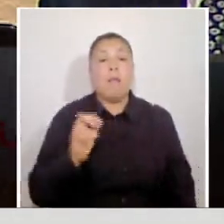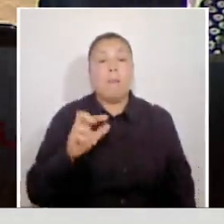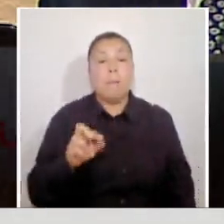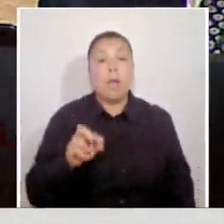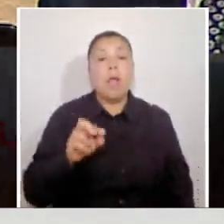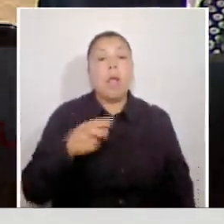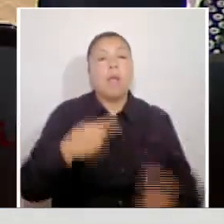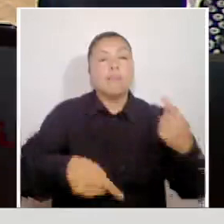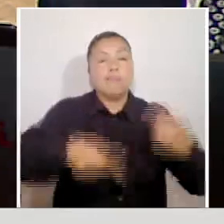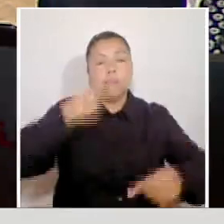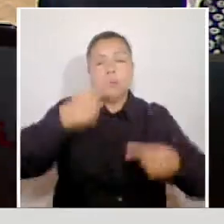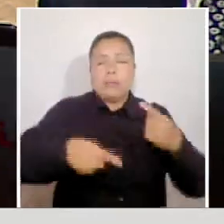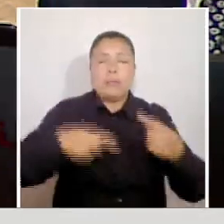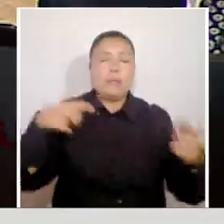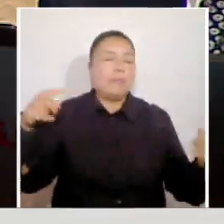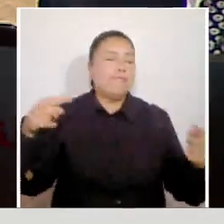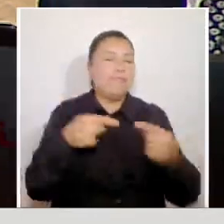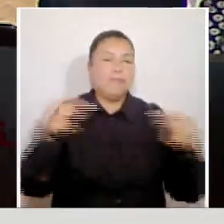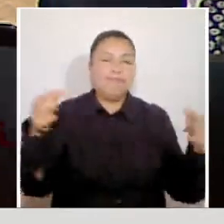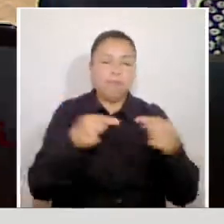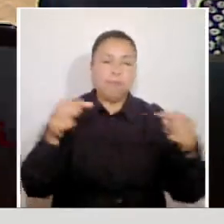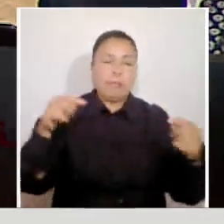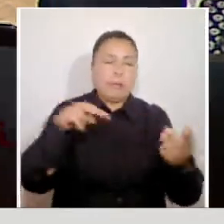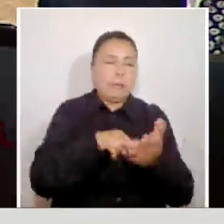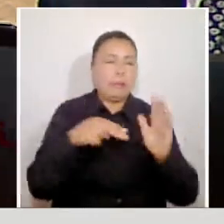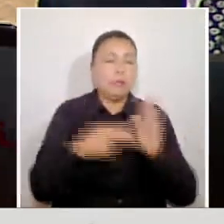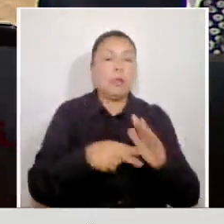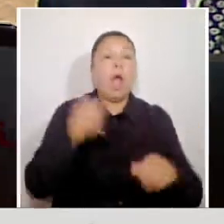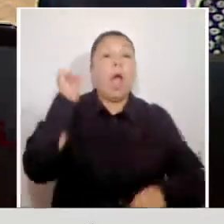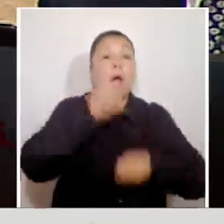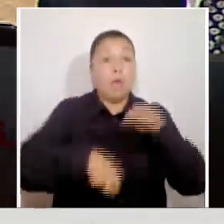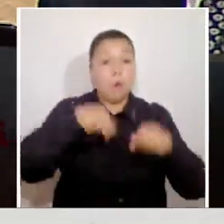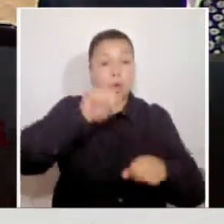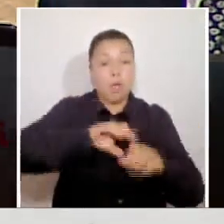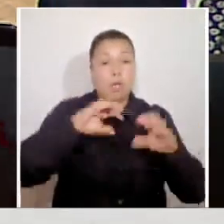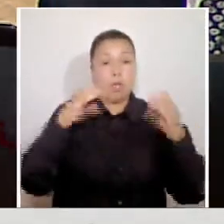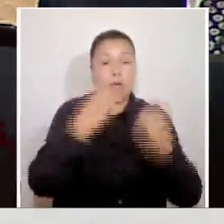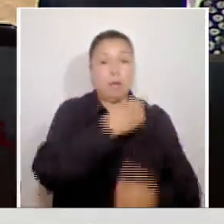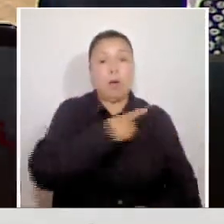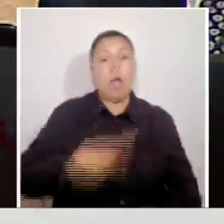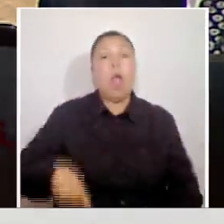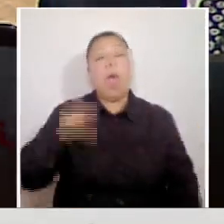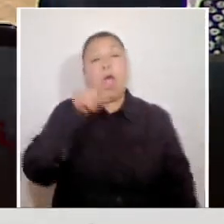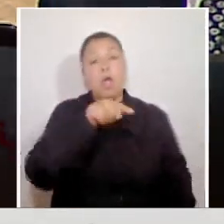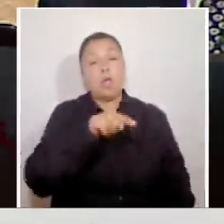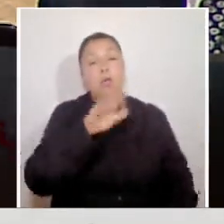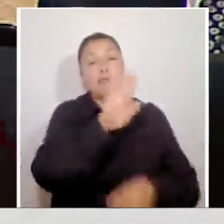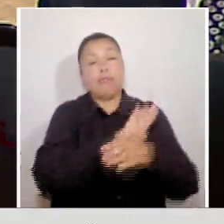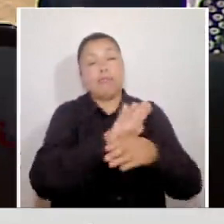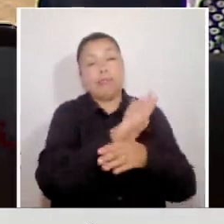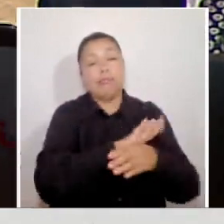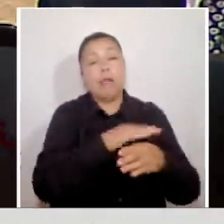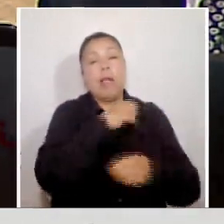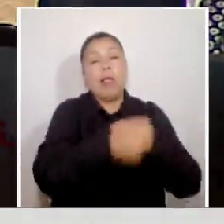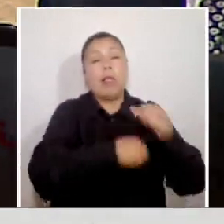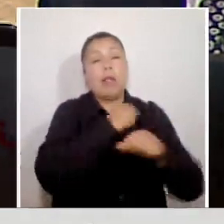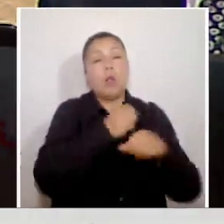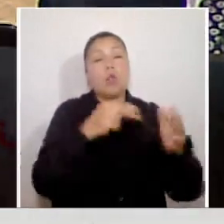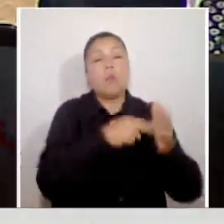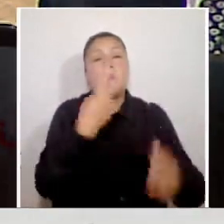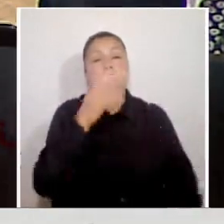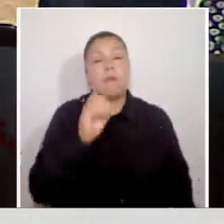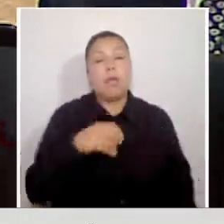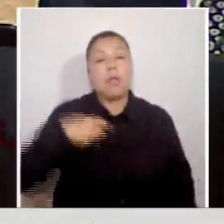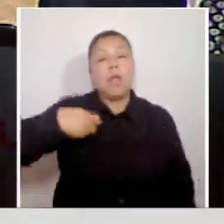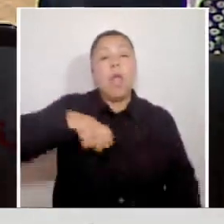controversias y conflictos de interés fue aprobado en esta cámara y ahí está desde el año 2020 en el senado